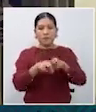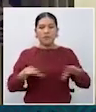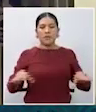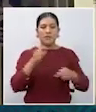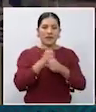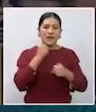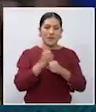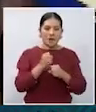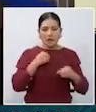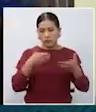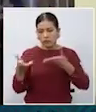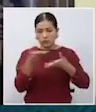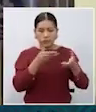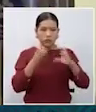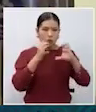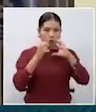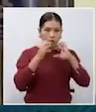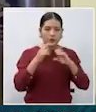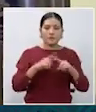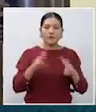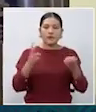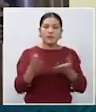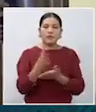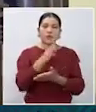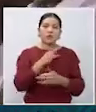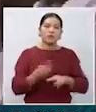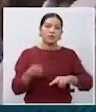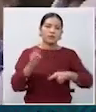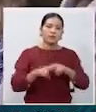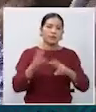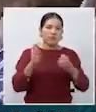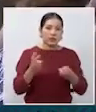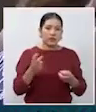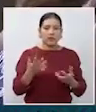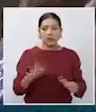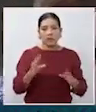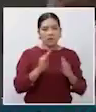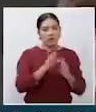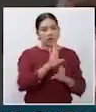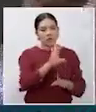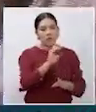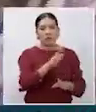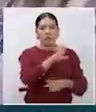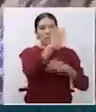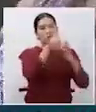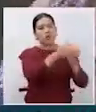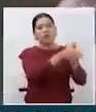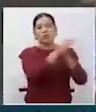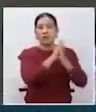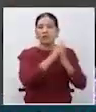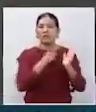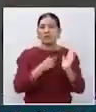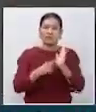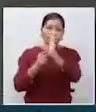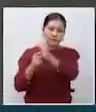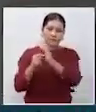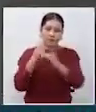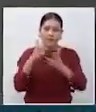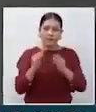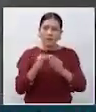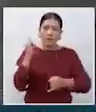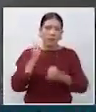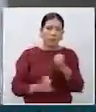La situación salarial se debe principalmente a que la Central Obrera como tal ha presentado en su pliego, el mínimo sería en este